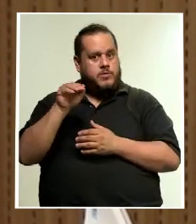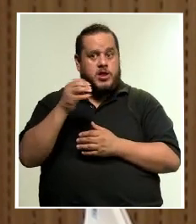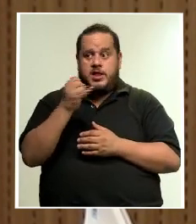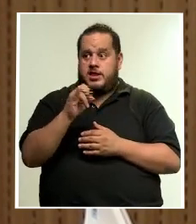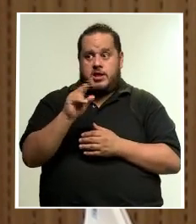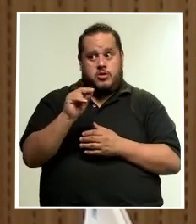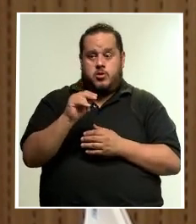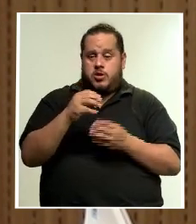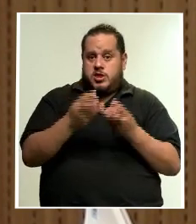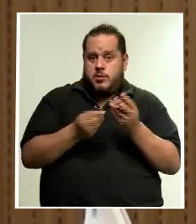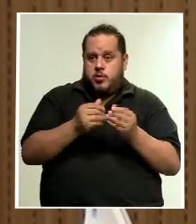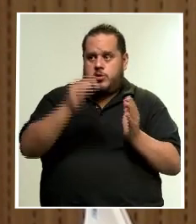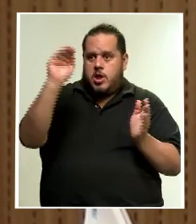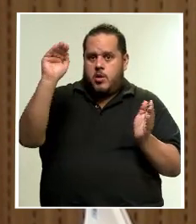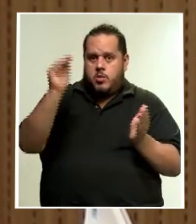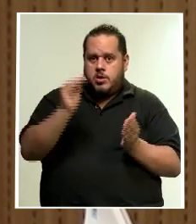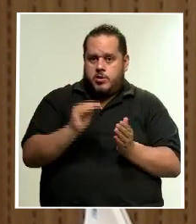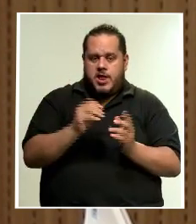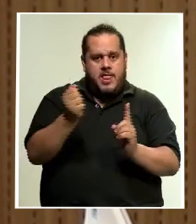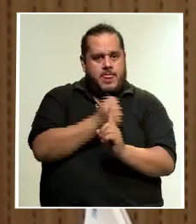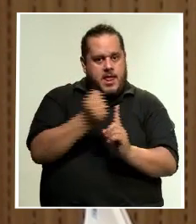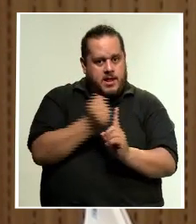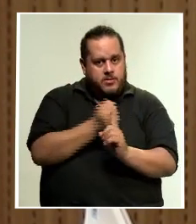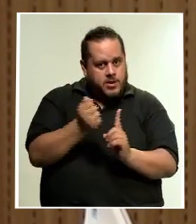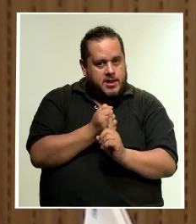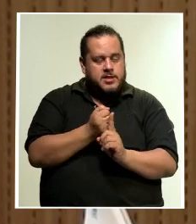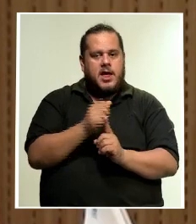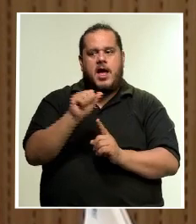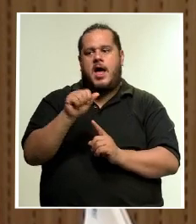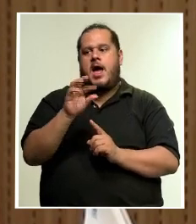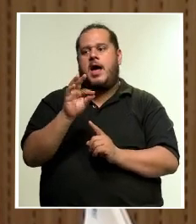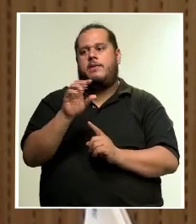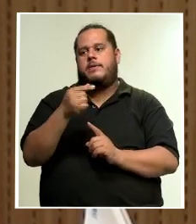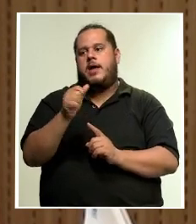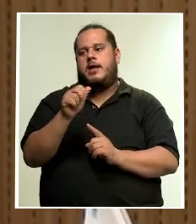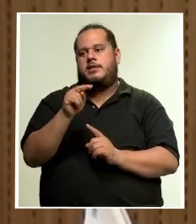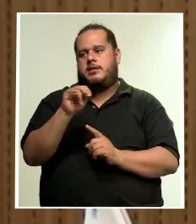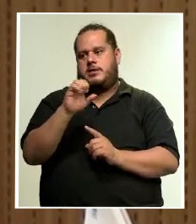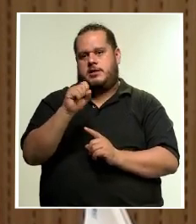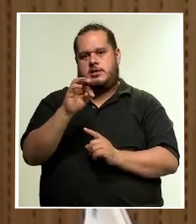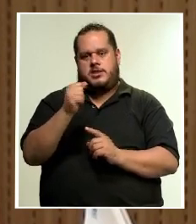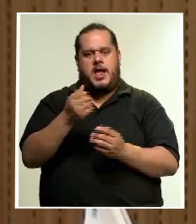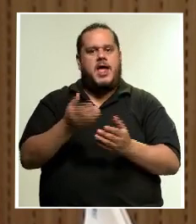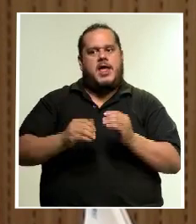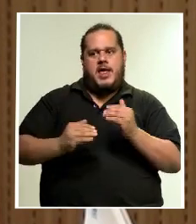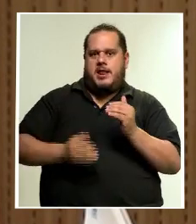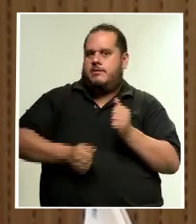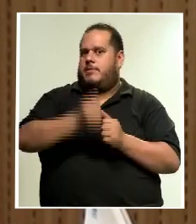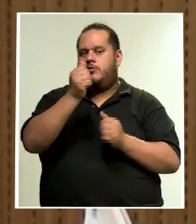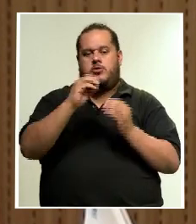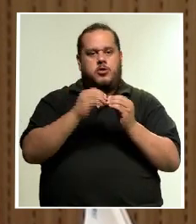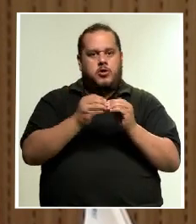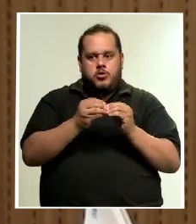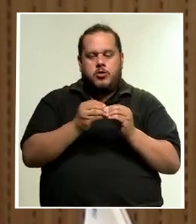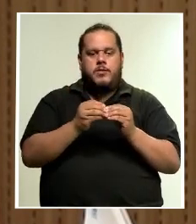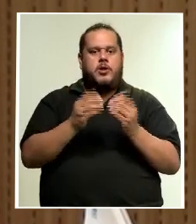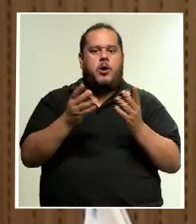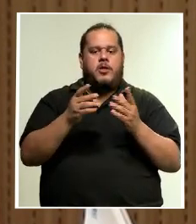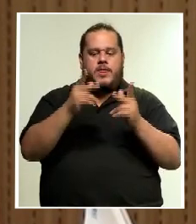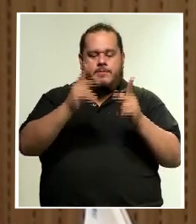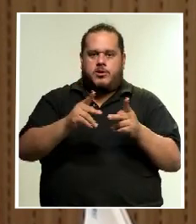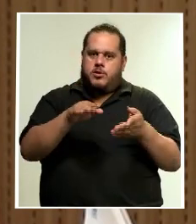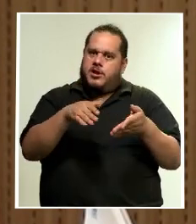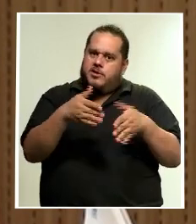se produce una disminución significativa de la violencia, Afganistán va camino de registrar el mayor número de víctimas civiles documentadas en un solo